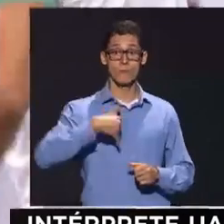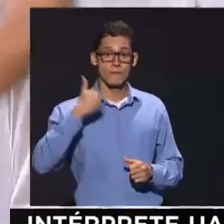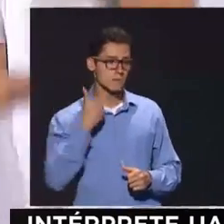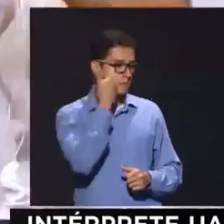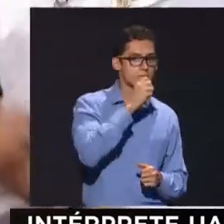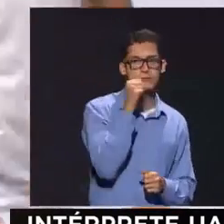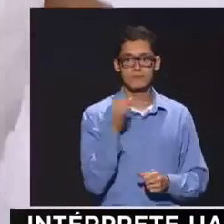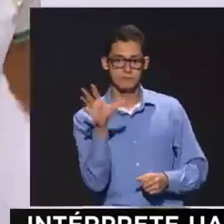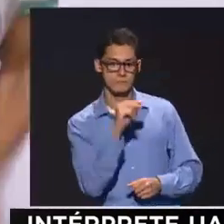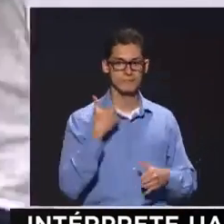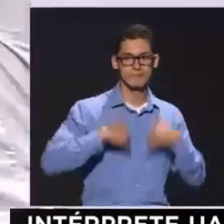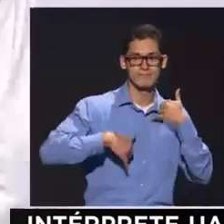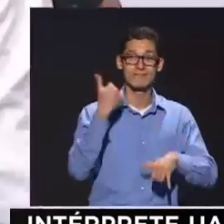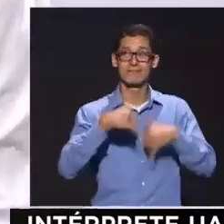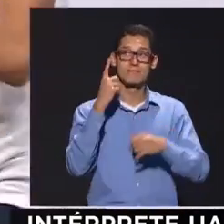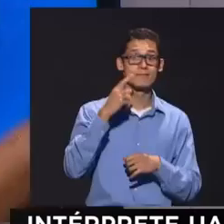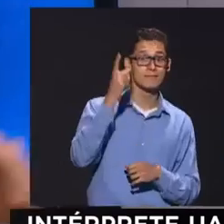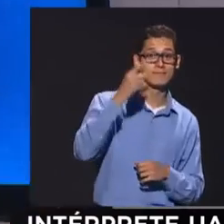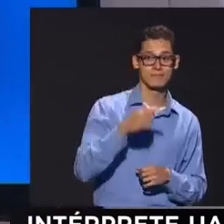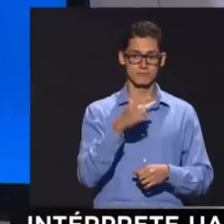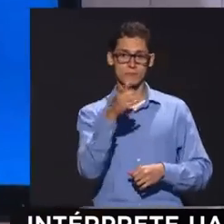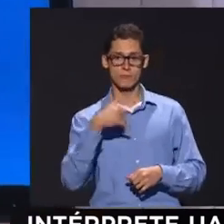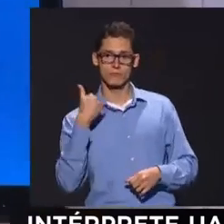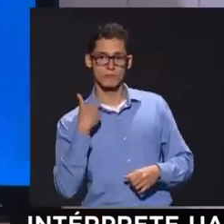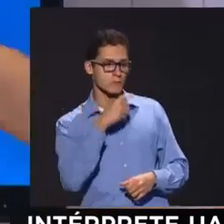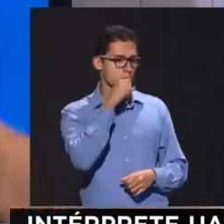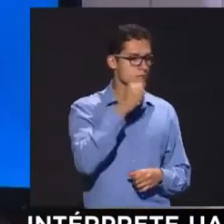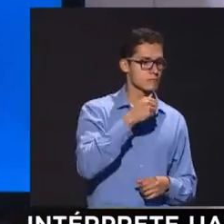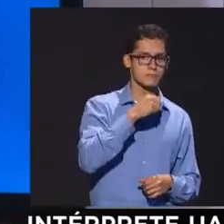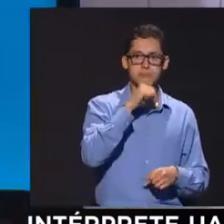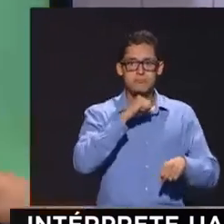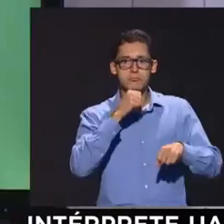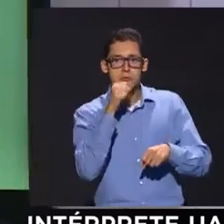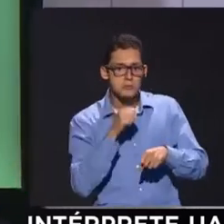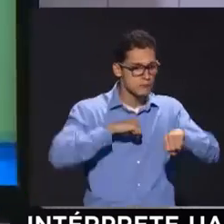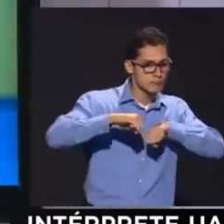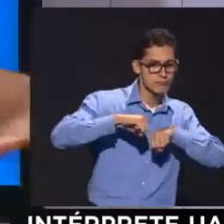por su salud y el aire